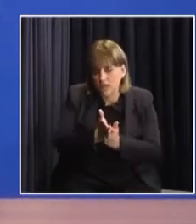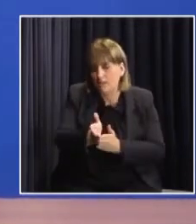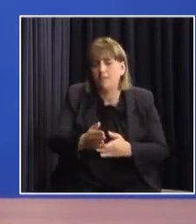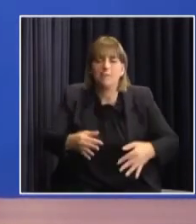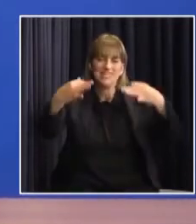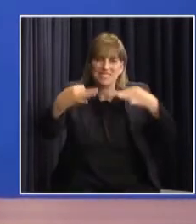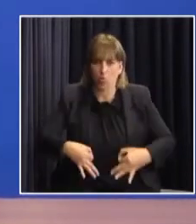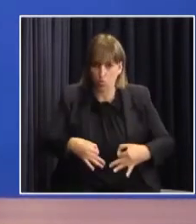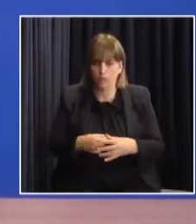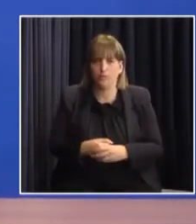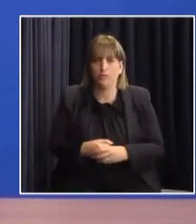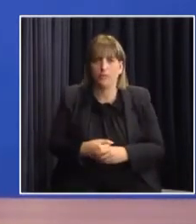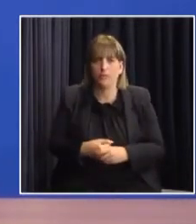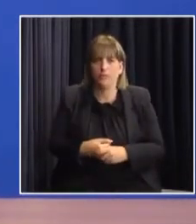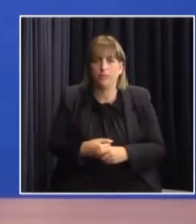convencidos.